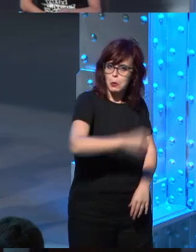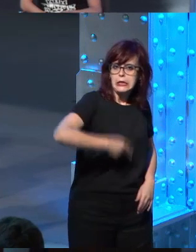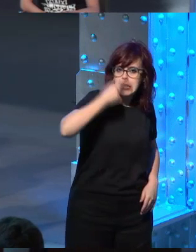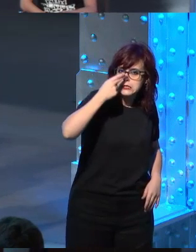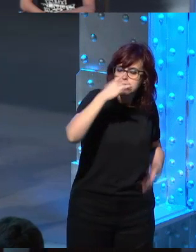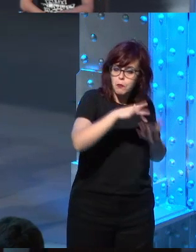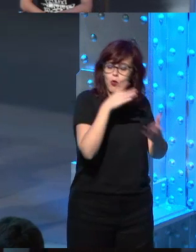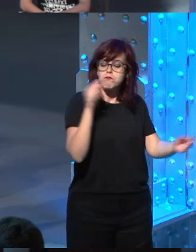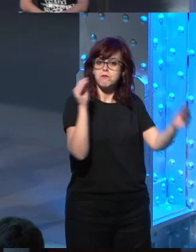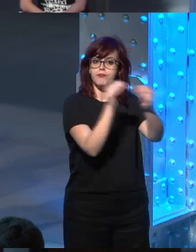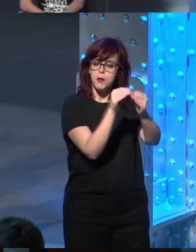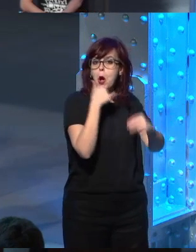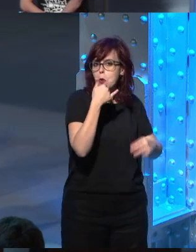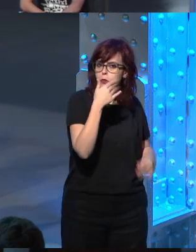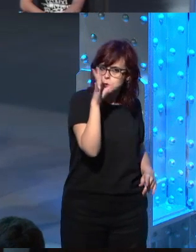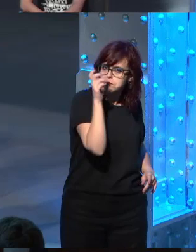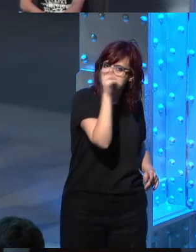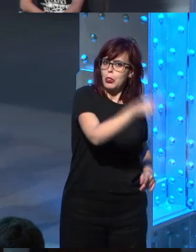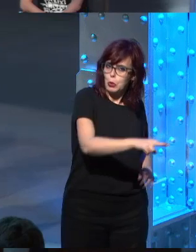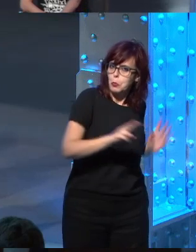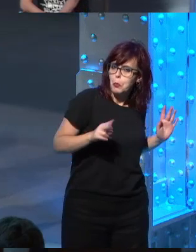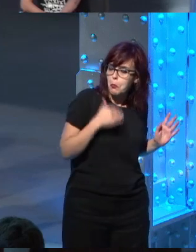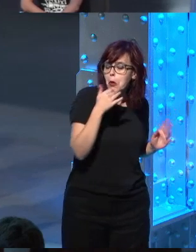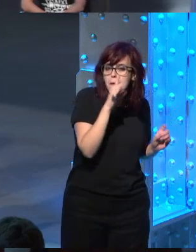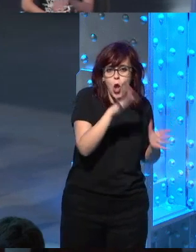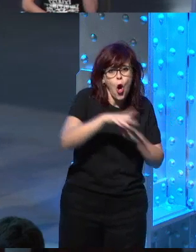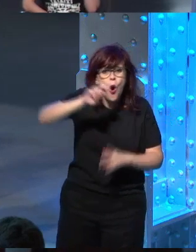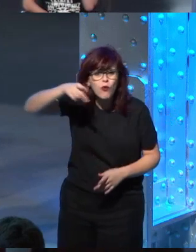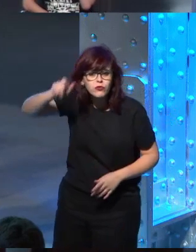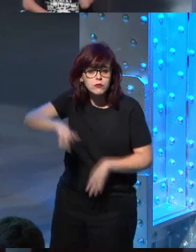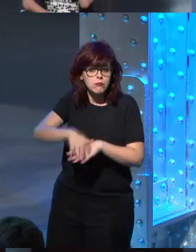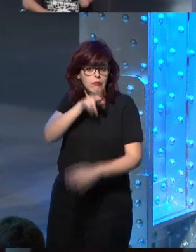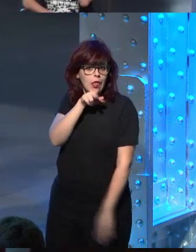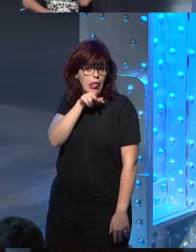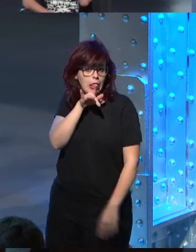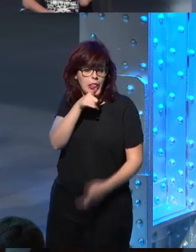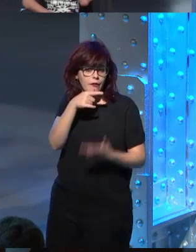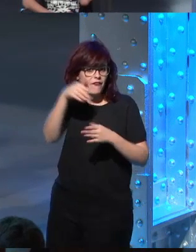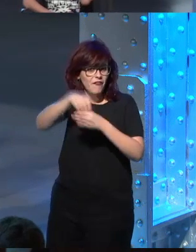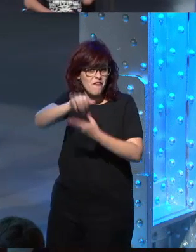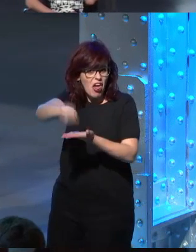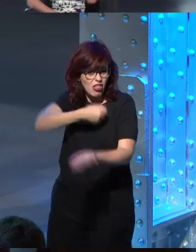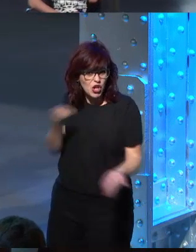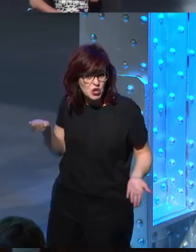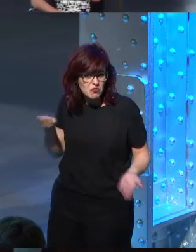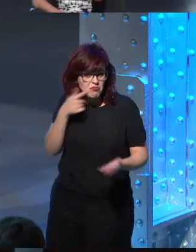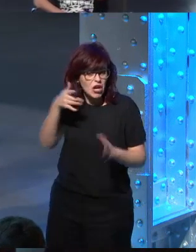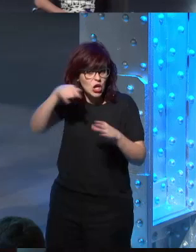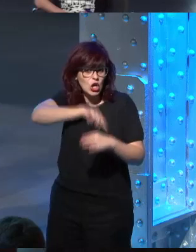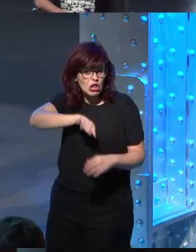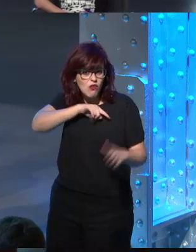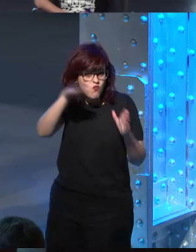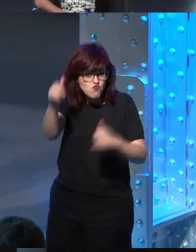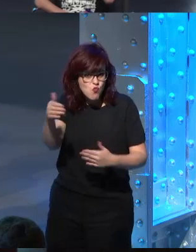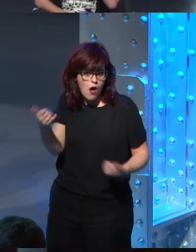por qué estar de acuerdo, pero bueno, al menos escuchar, y cuáles simplemente, mira, tú estás hablando por hablar y sin fundamento y sin